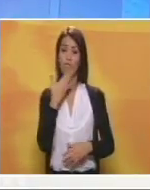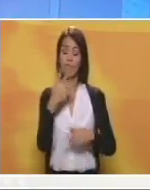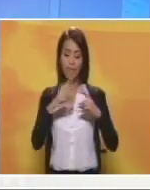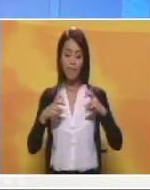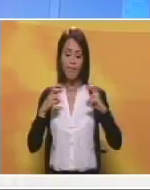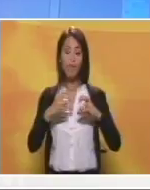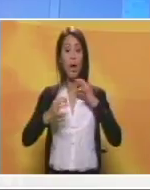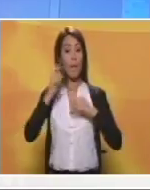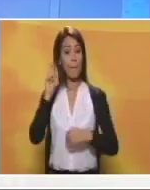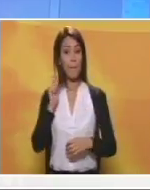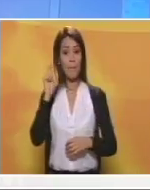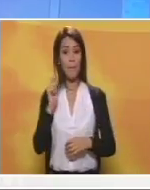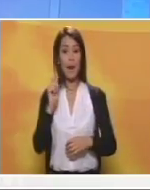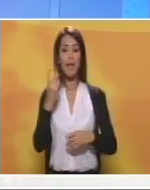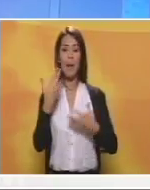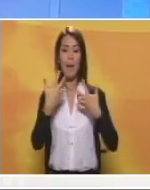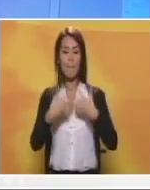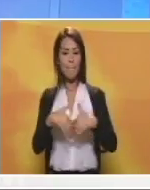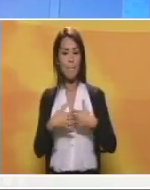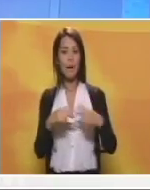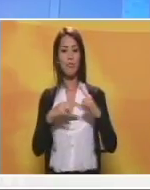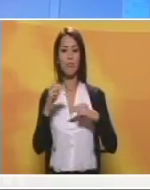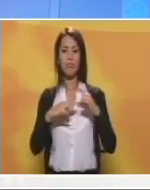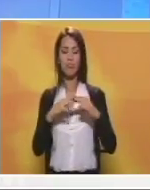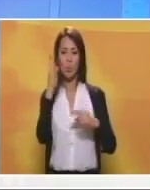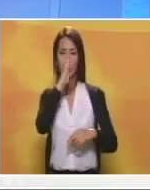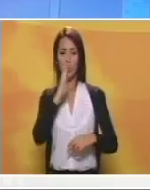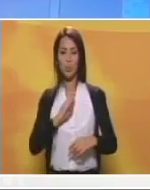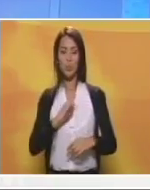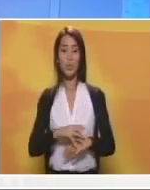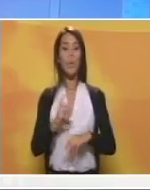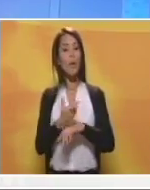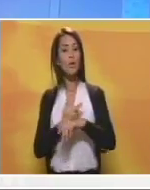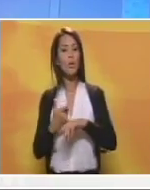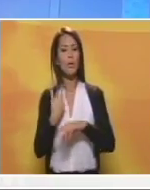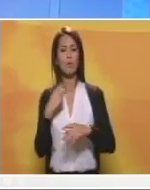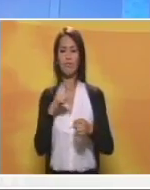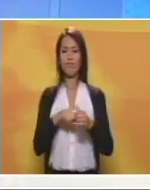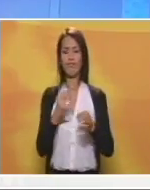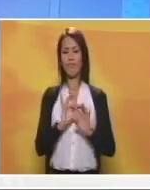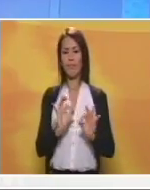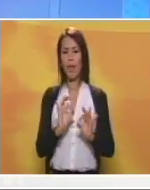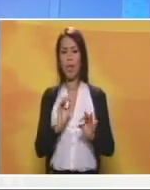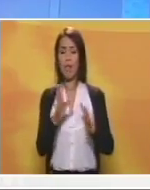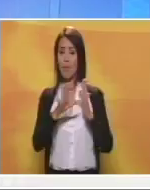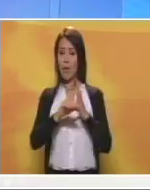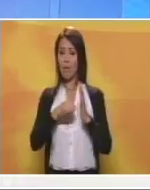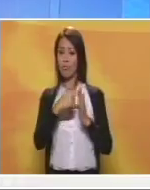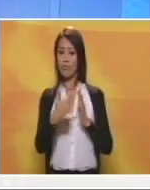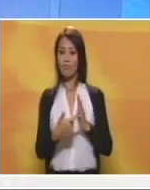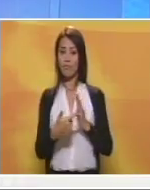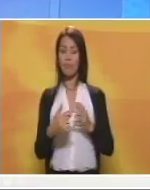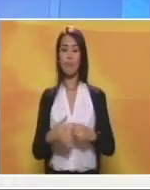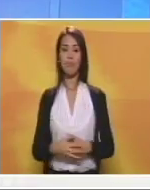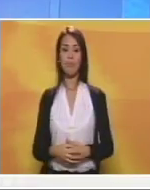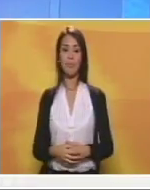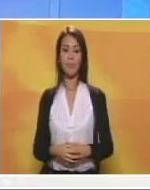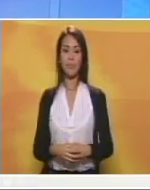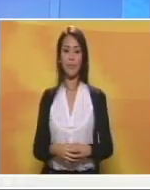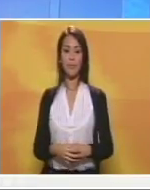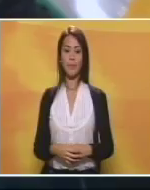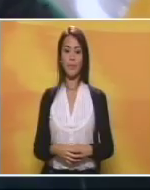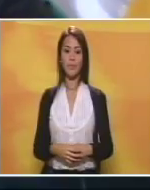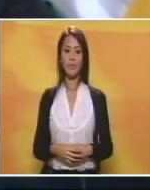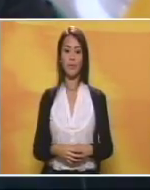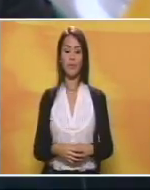investigación parlamentaria sobre Odebrecht, aunque precisó que ni él ni su gobierno están implicados en el caso de corrupción que vincula a la constructora brasileña.